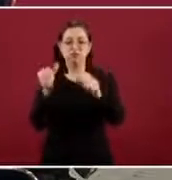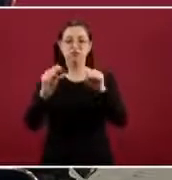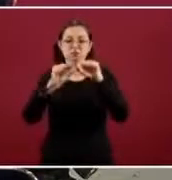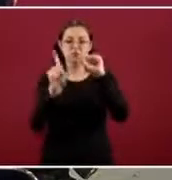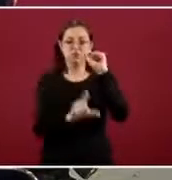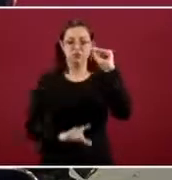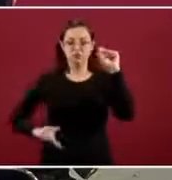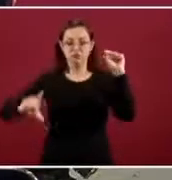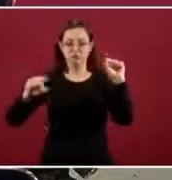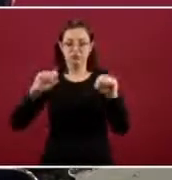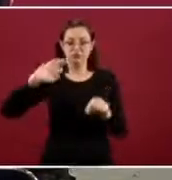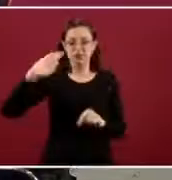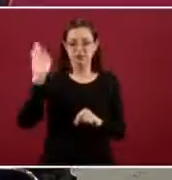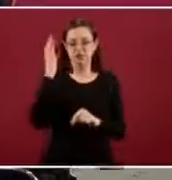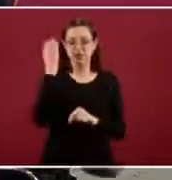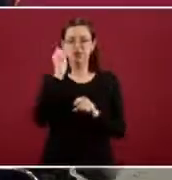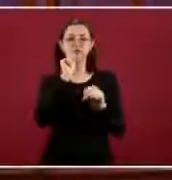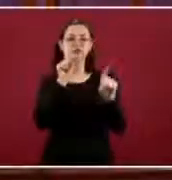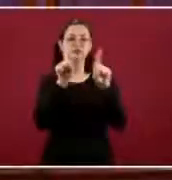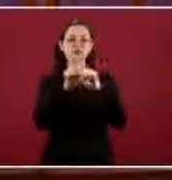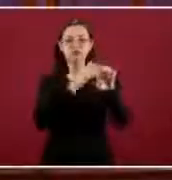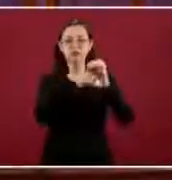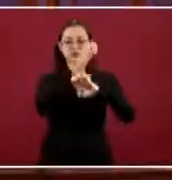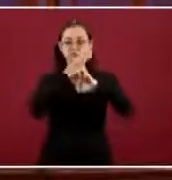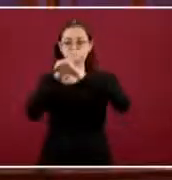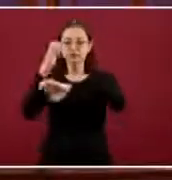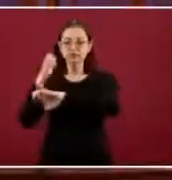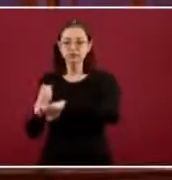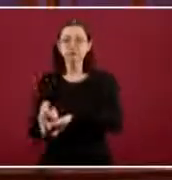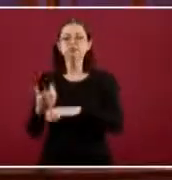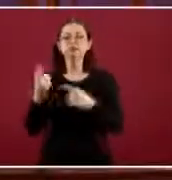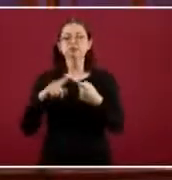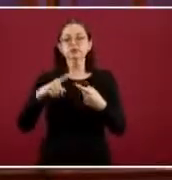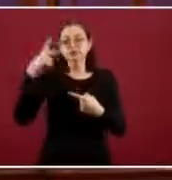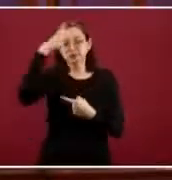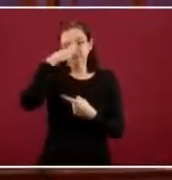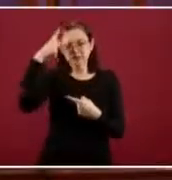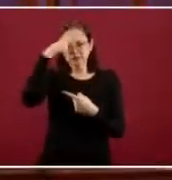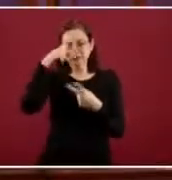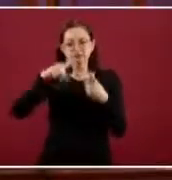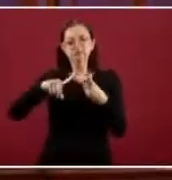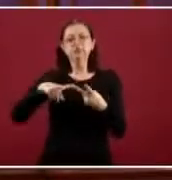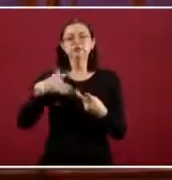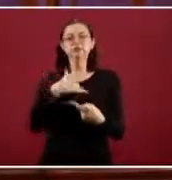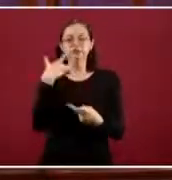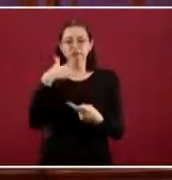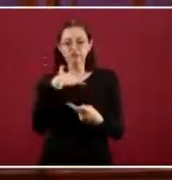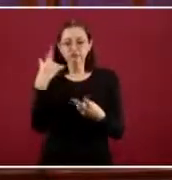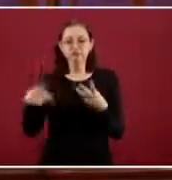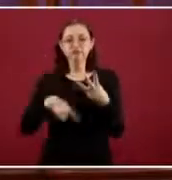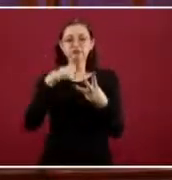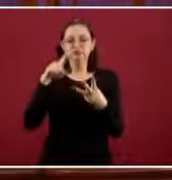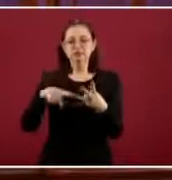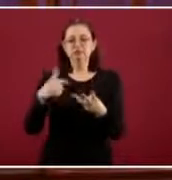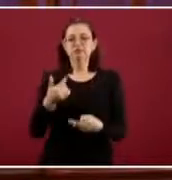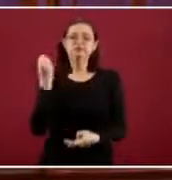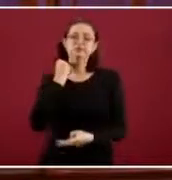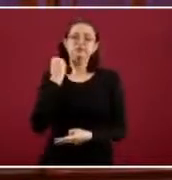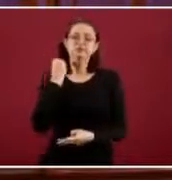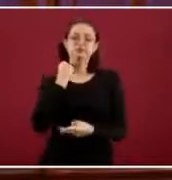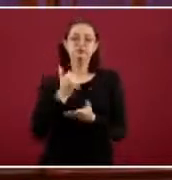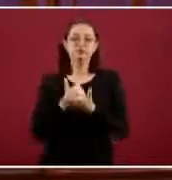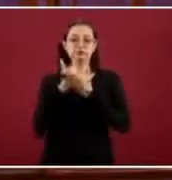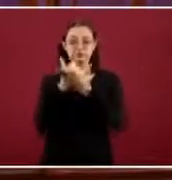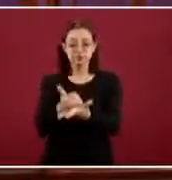a nivel federal y a nivel estatal, y que pueden brindar contención psicológica, contención emocional y ayuda legal. Es